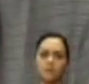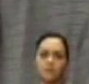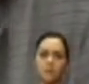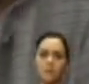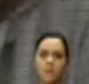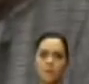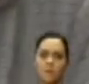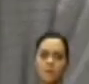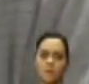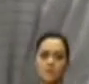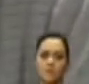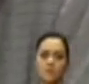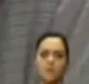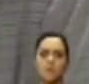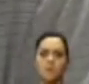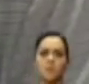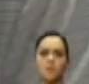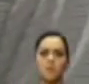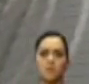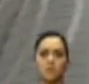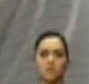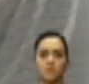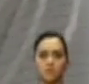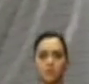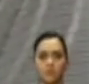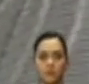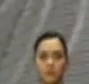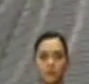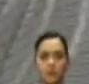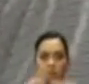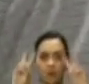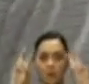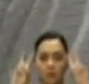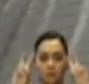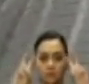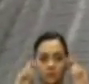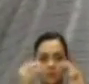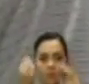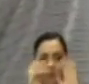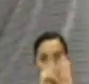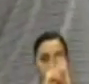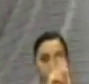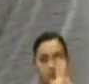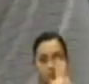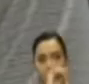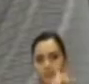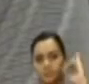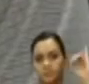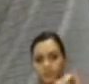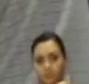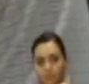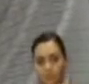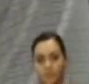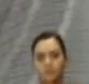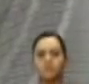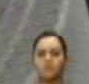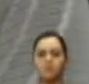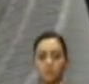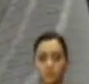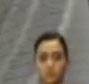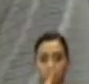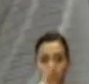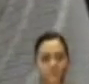Mi pregunta, presidente, buenas tardes, va dirigida al tema de las reservas internacionales. La semana pasada yo leí una